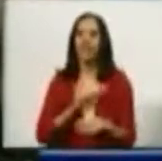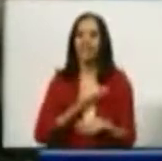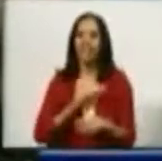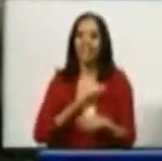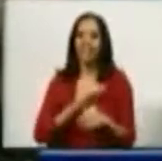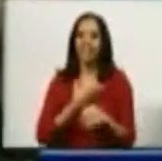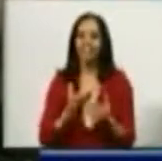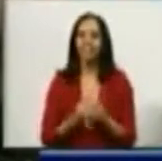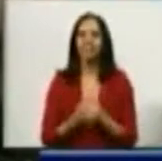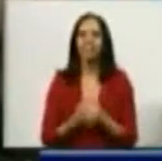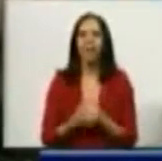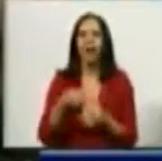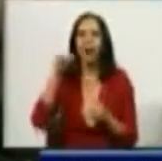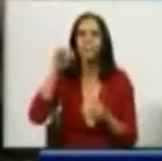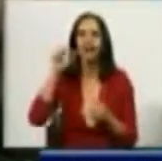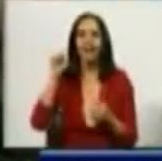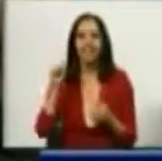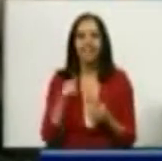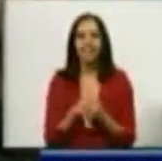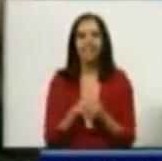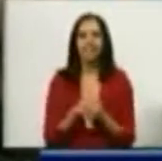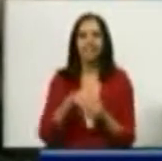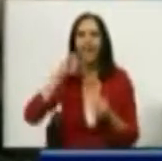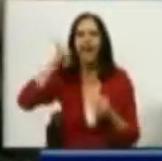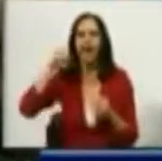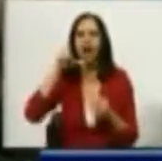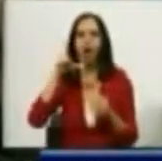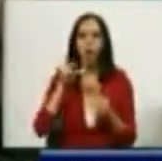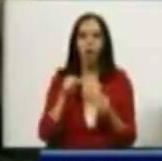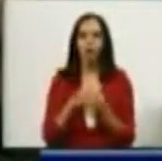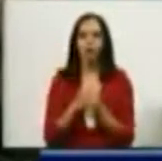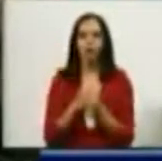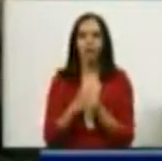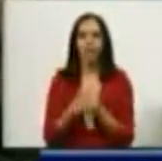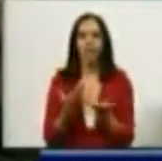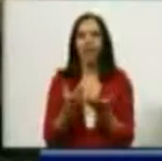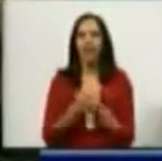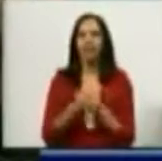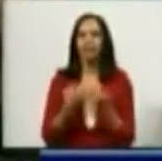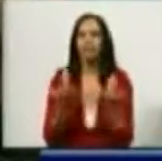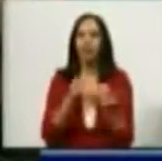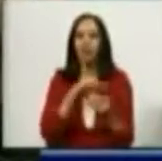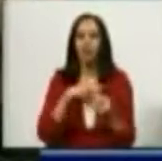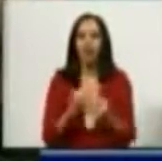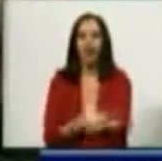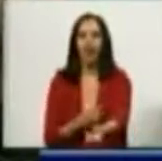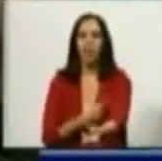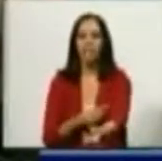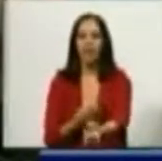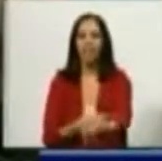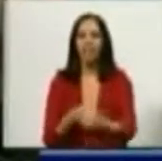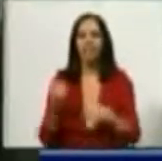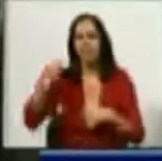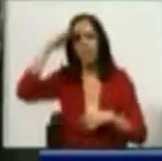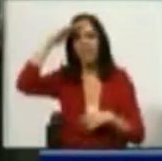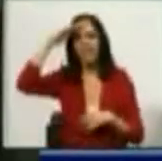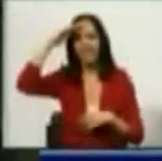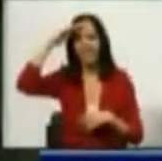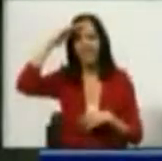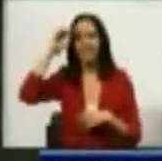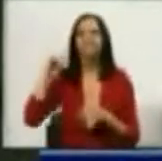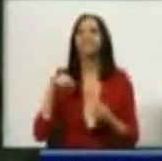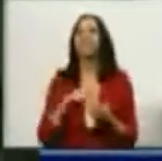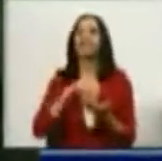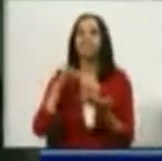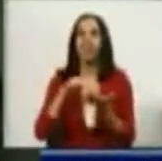Terán amarillita a Julio León Heredia es un suárezchuria nuestros hermanos hermanas de la Fuerza Armada nacional